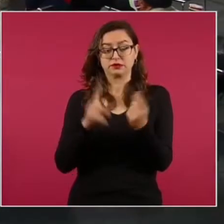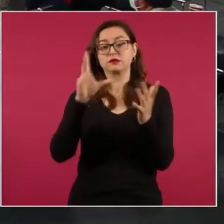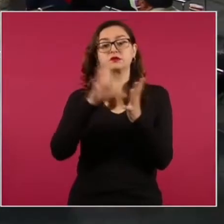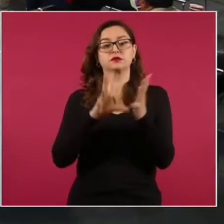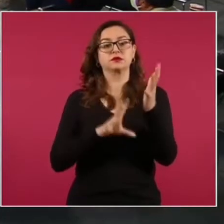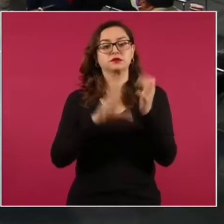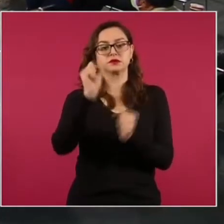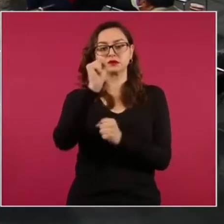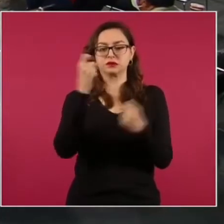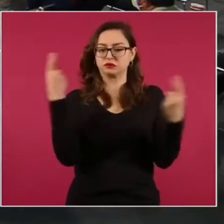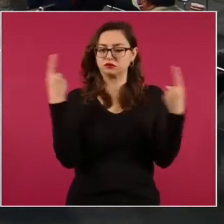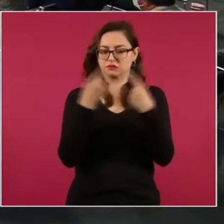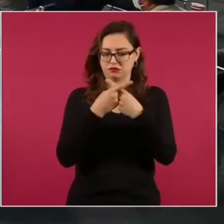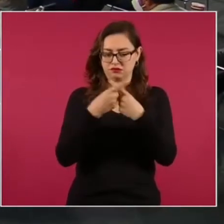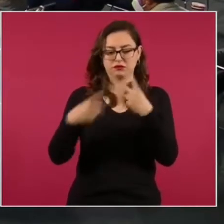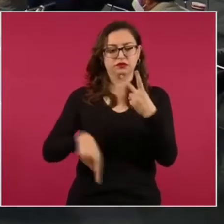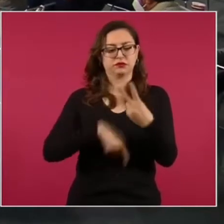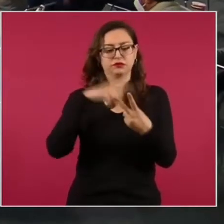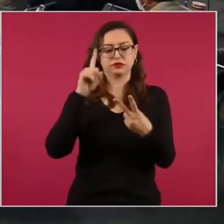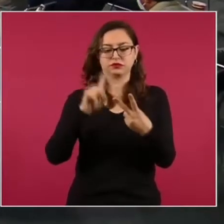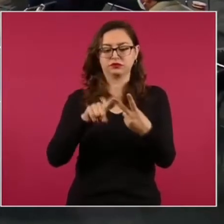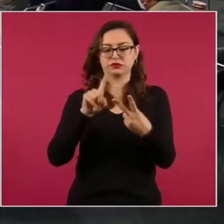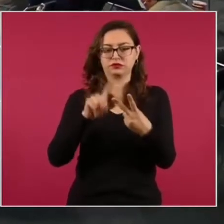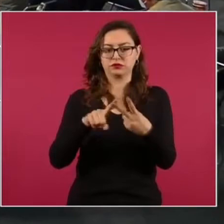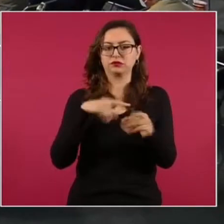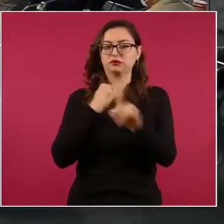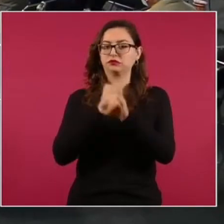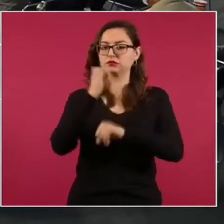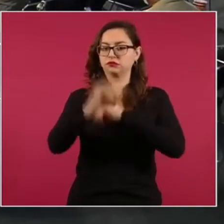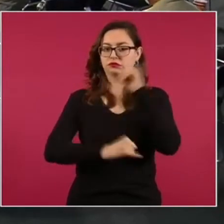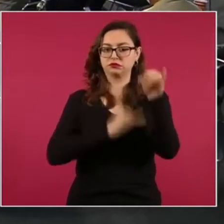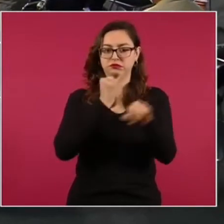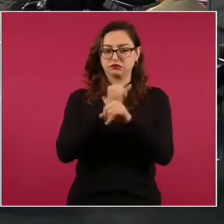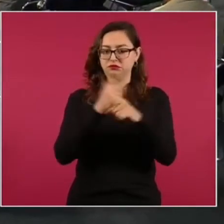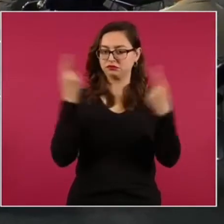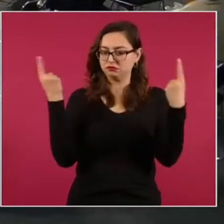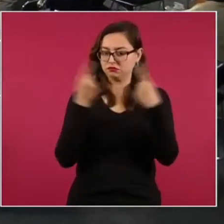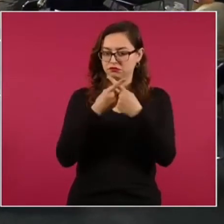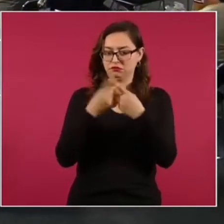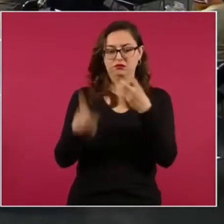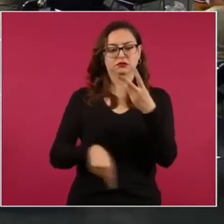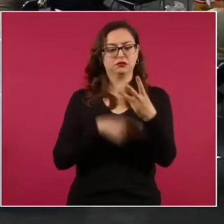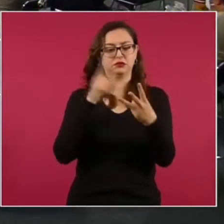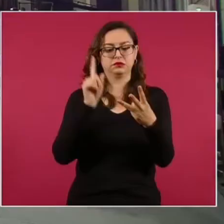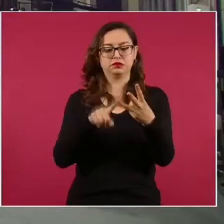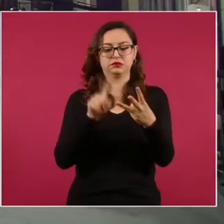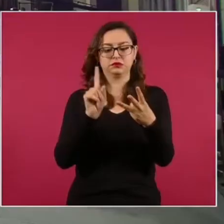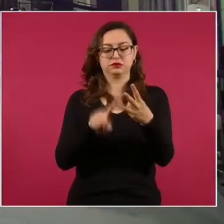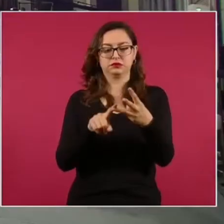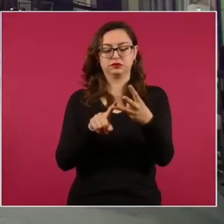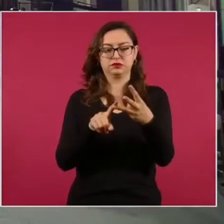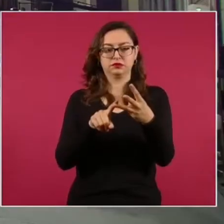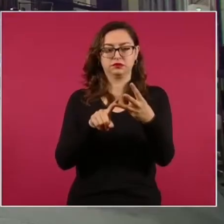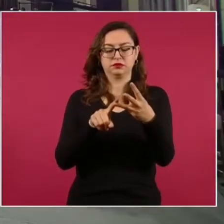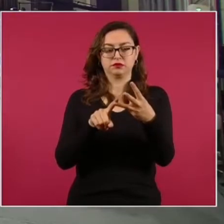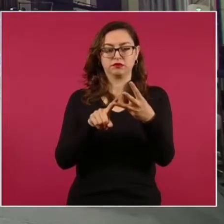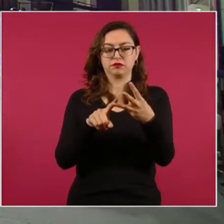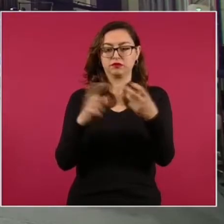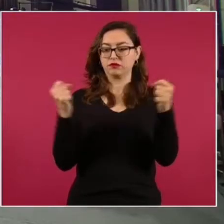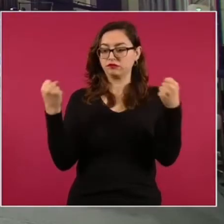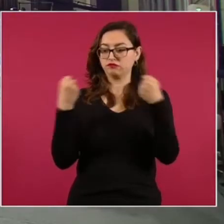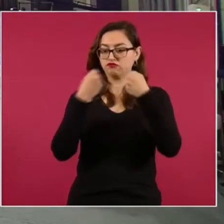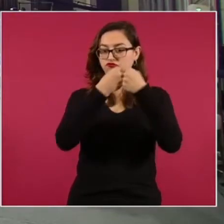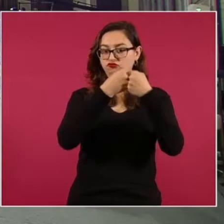Constitución. Dos, los tratados internacionales. Tres, inminente cierre de